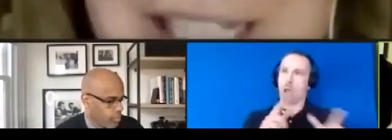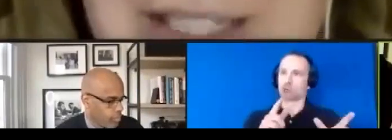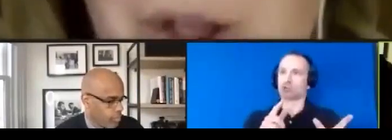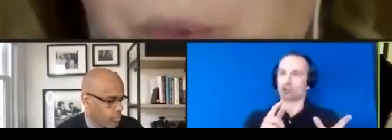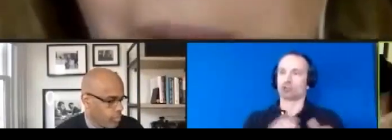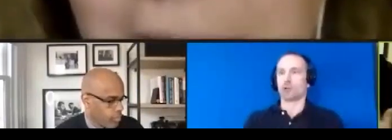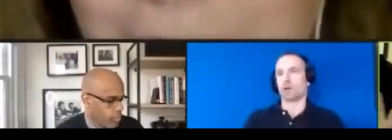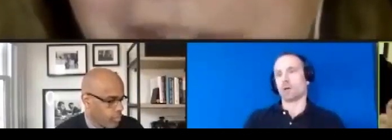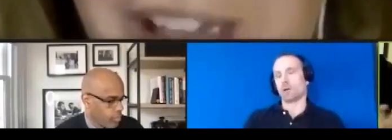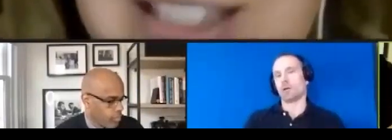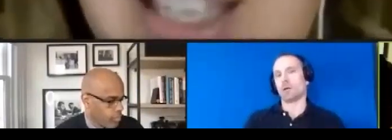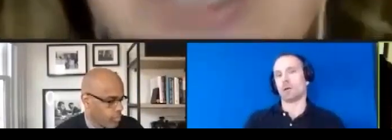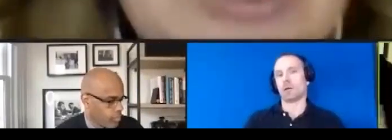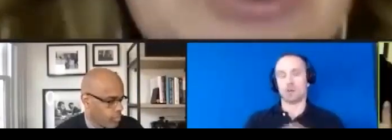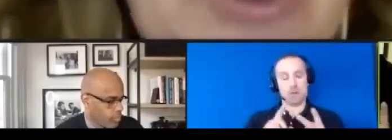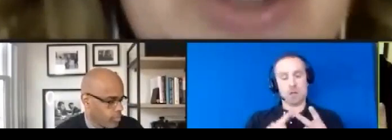vacuna